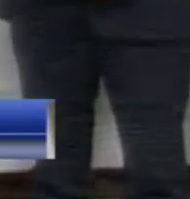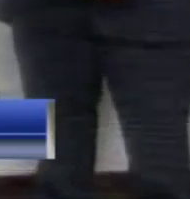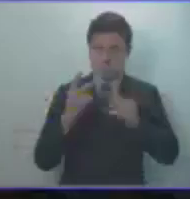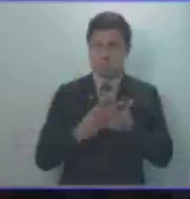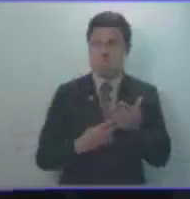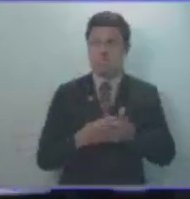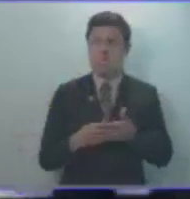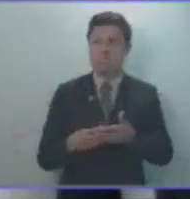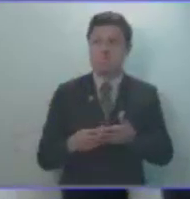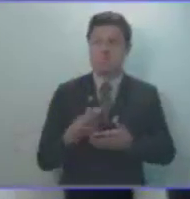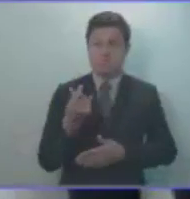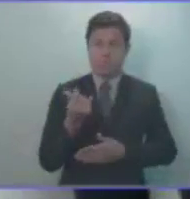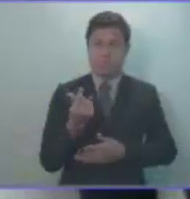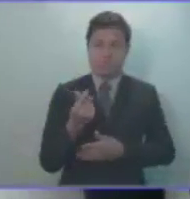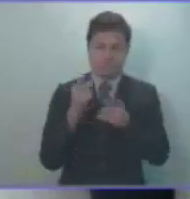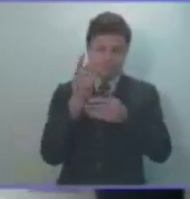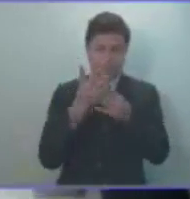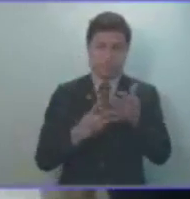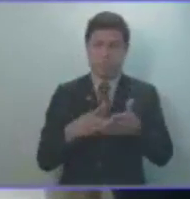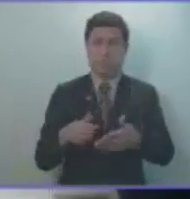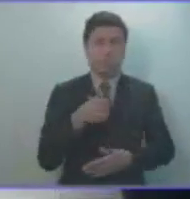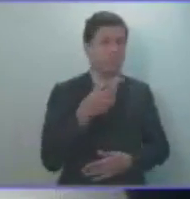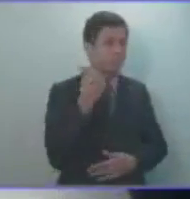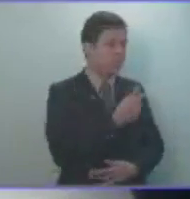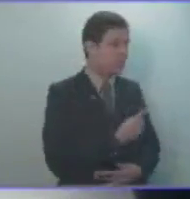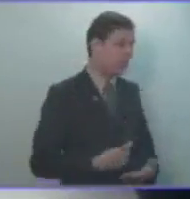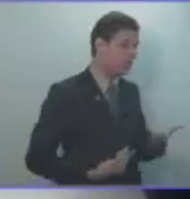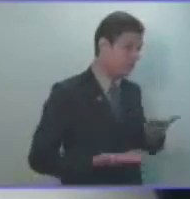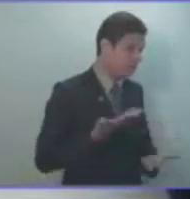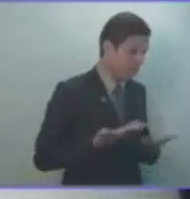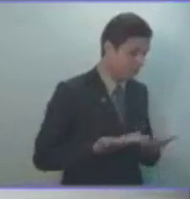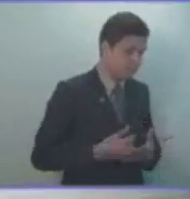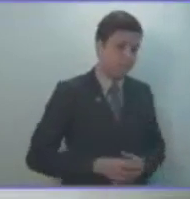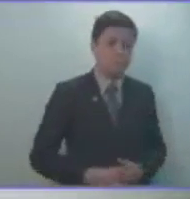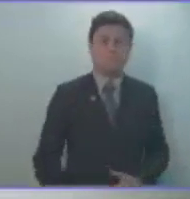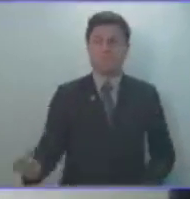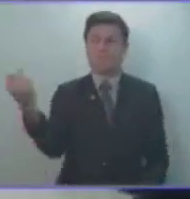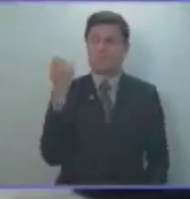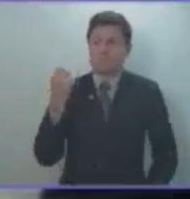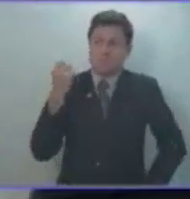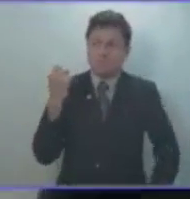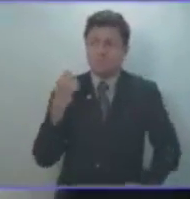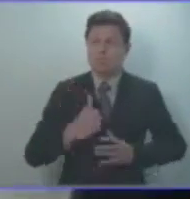ok. Bueno, presidente, quizás vale la pena